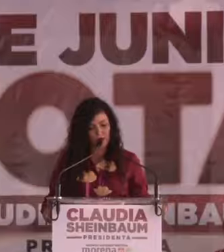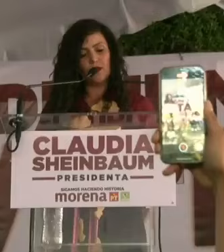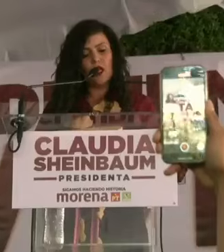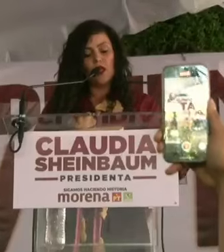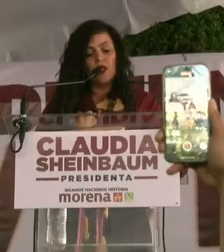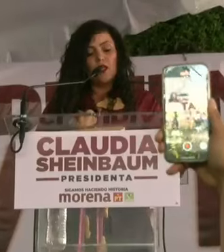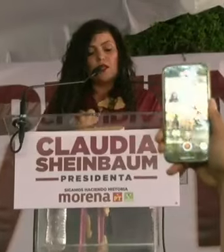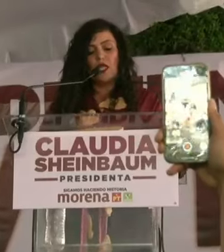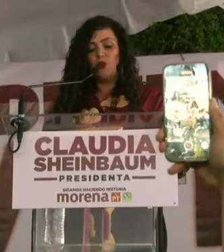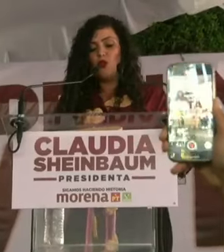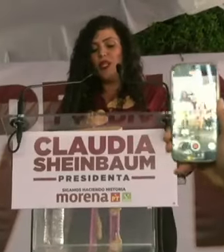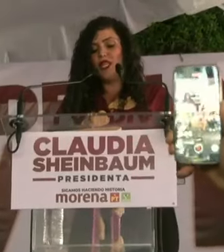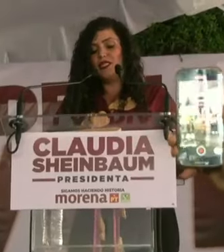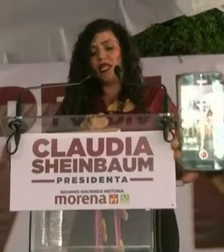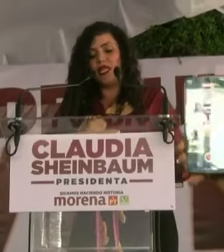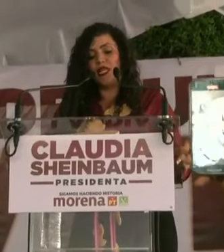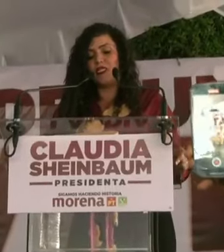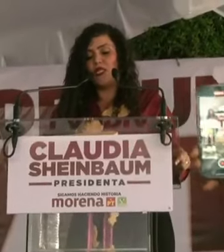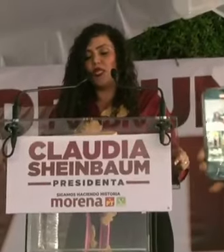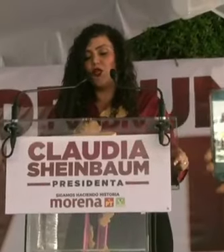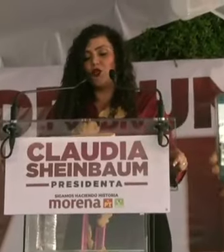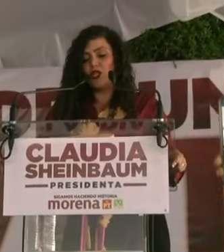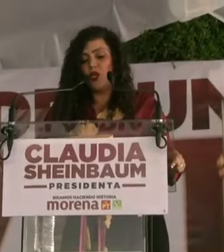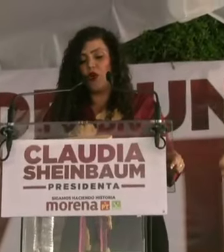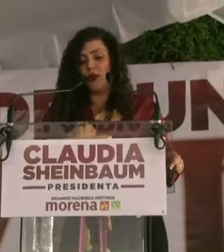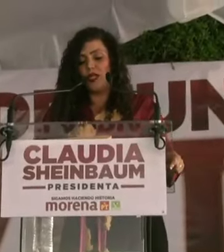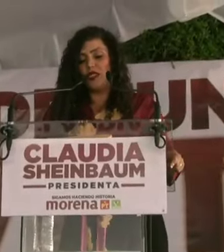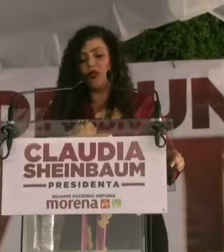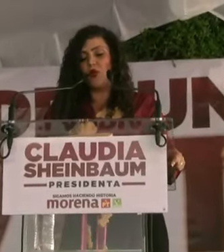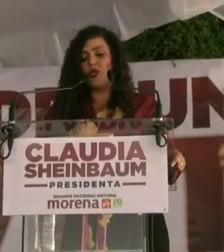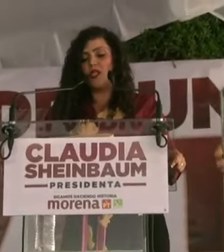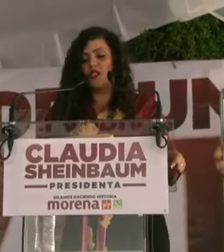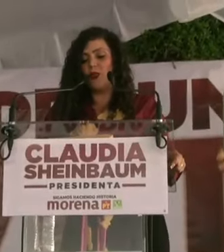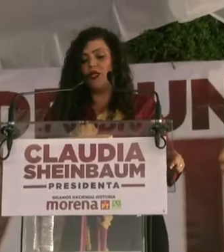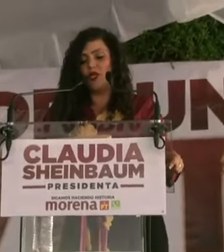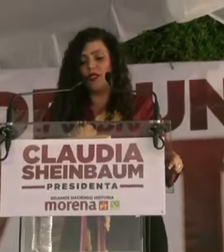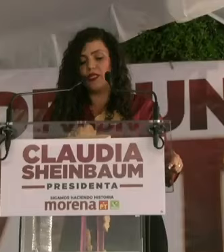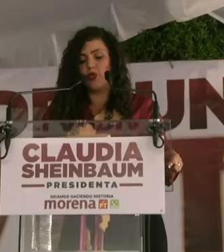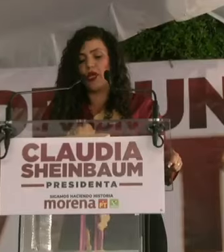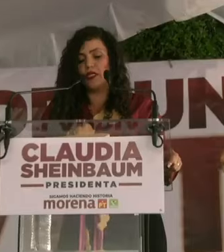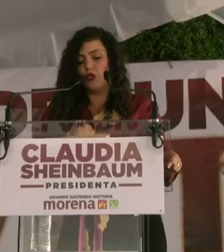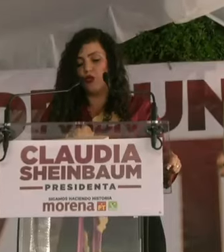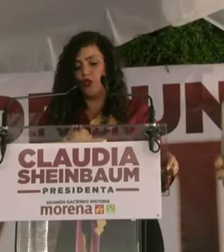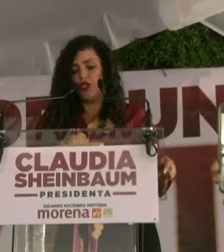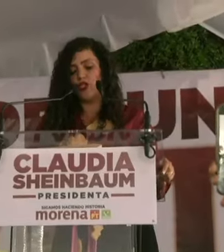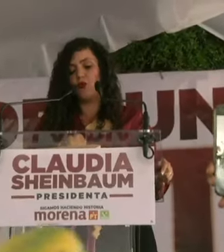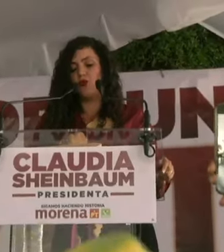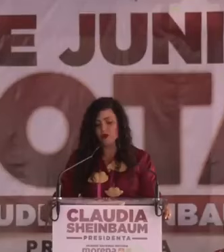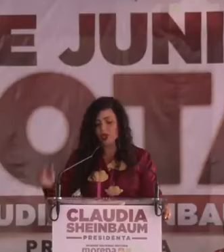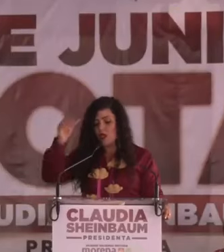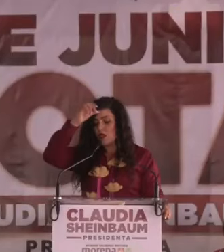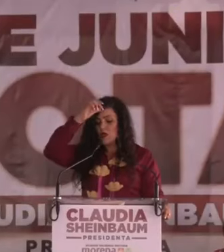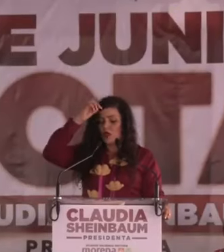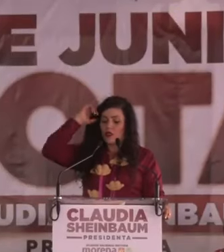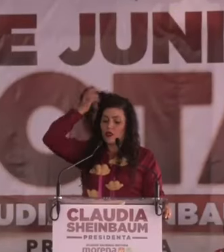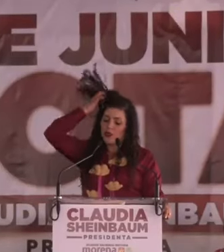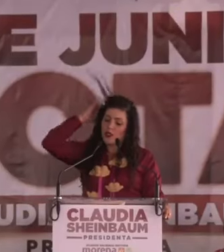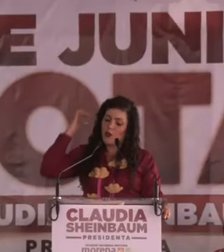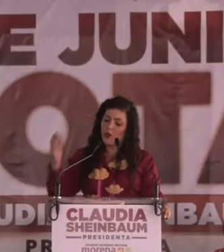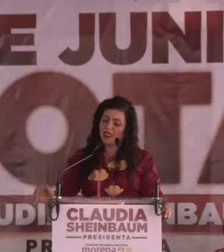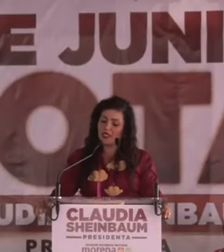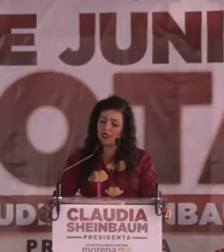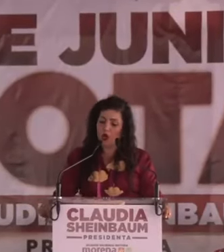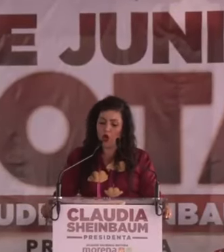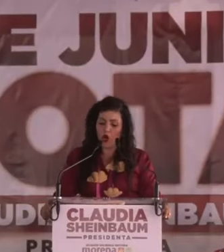pobreza. Tenemos miles de niñas y niños y jóvenes que no encuentran espacio en las escuelas de nuestro municipio.